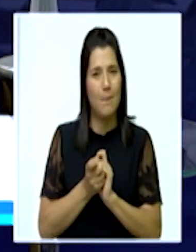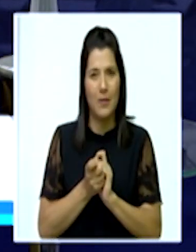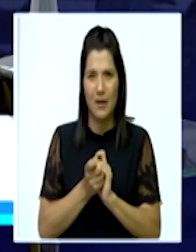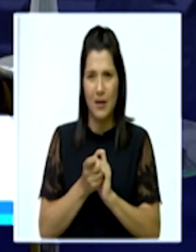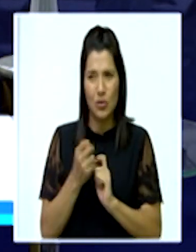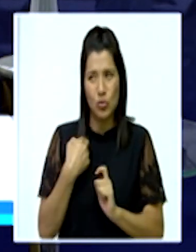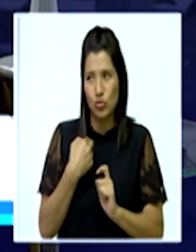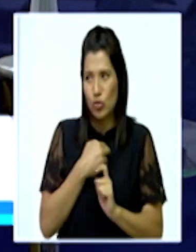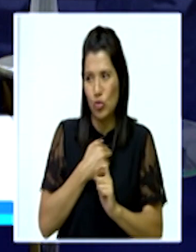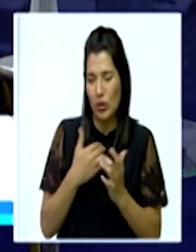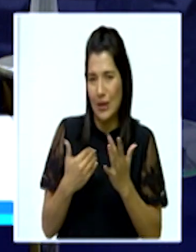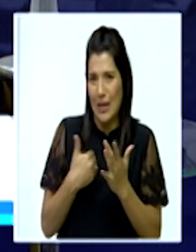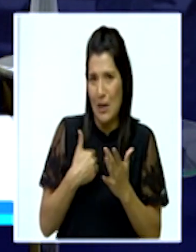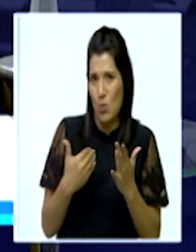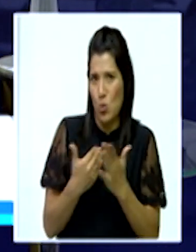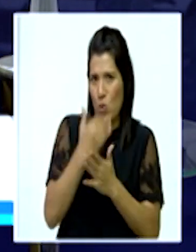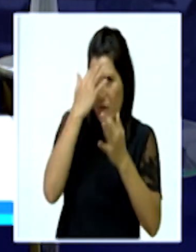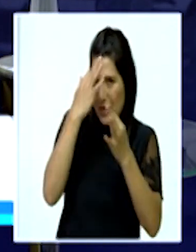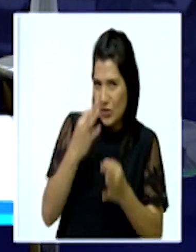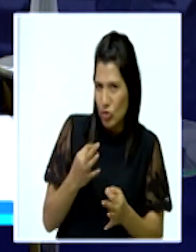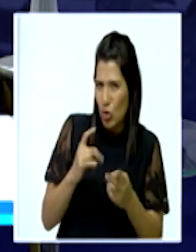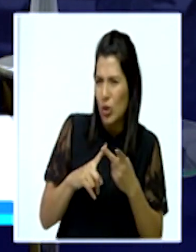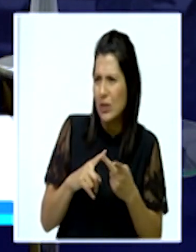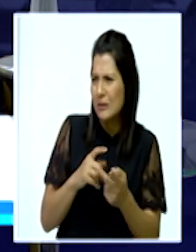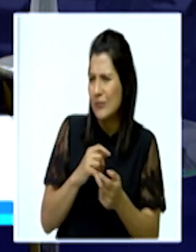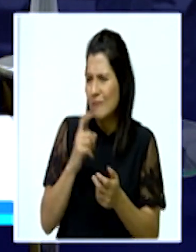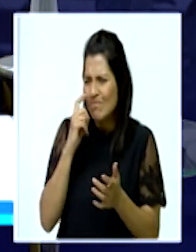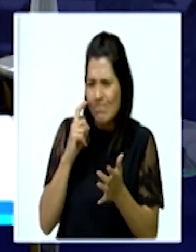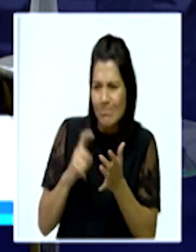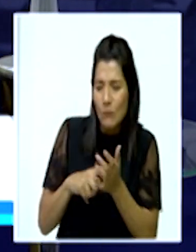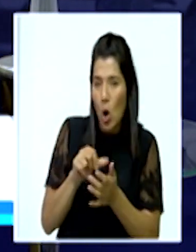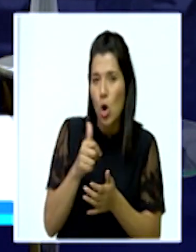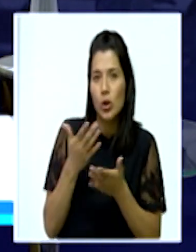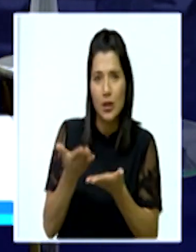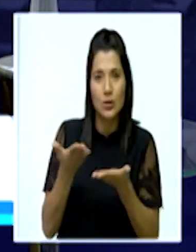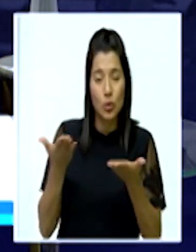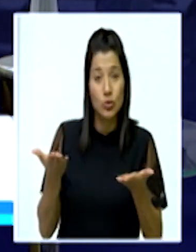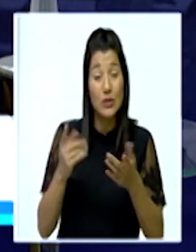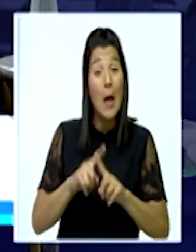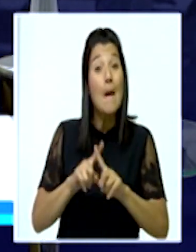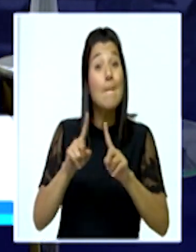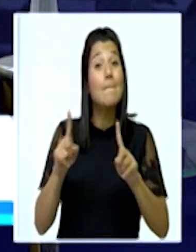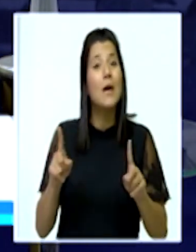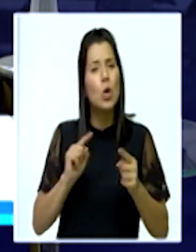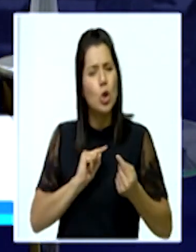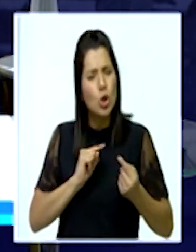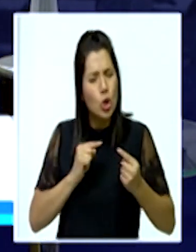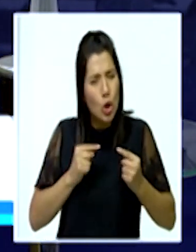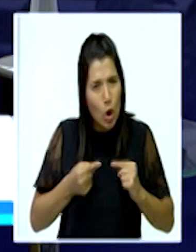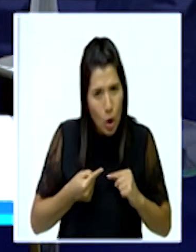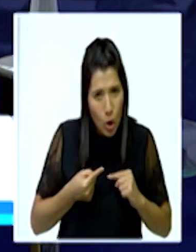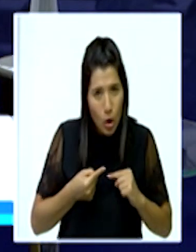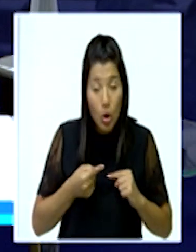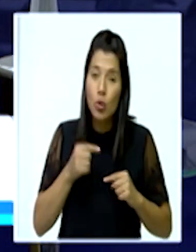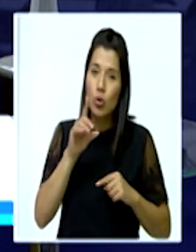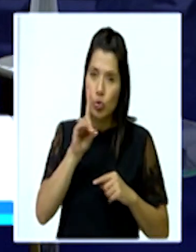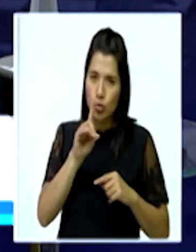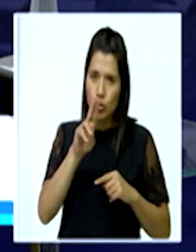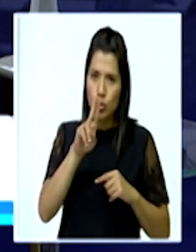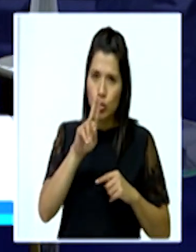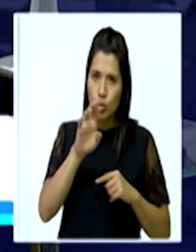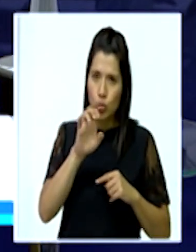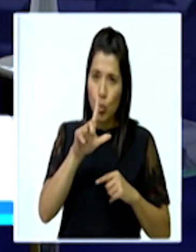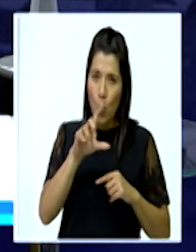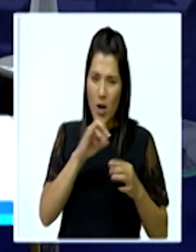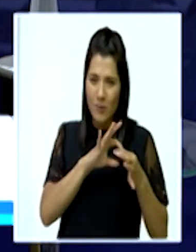de decisiones, valoramos otras cosas, pero el dolor, por eso se llama duelo de dolor, es inevitable